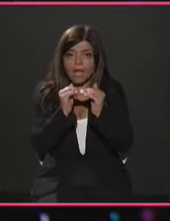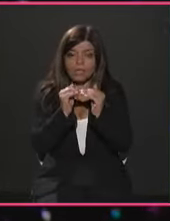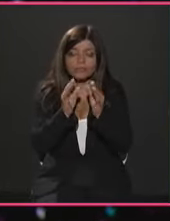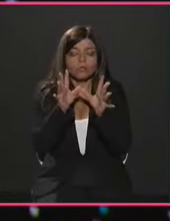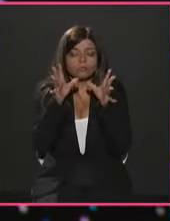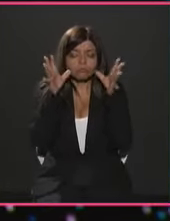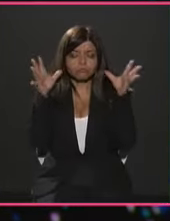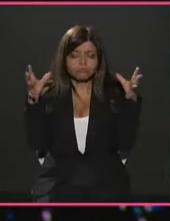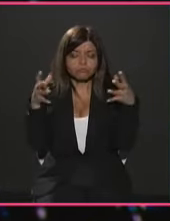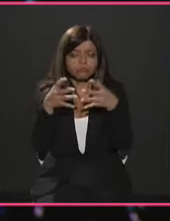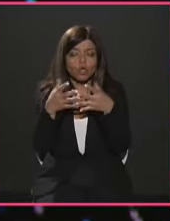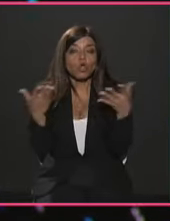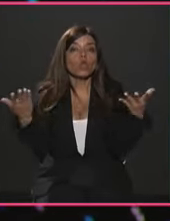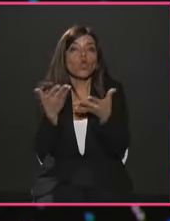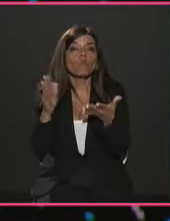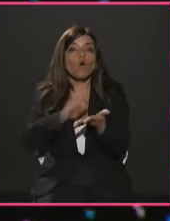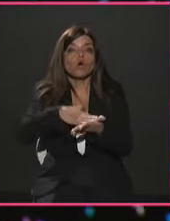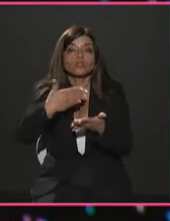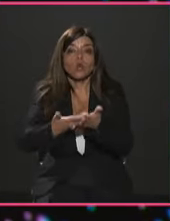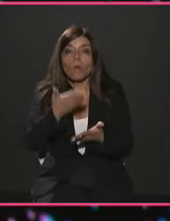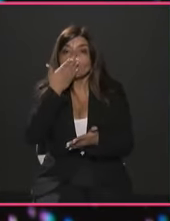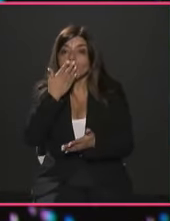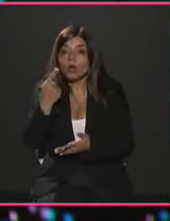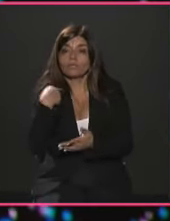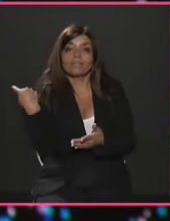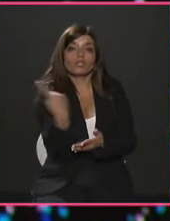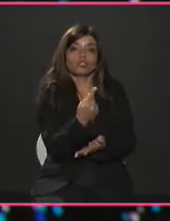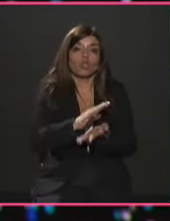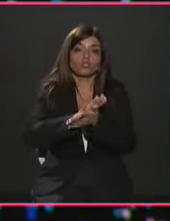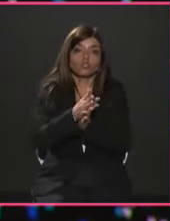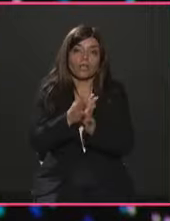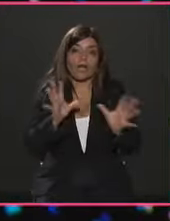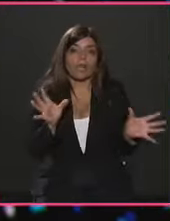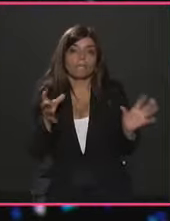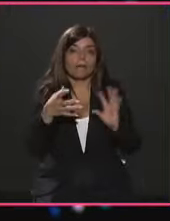cerrada Cómo podemos mejorar la salud de todos en nuestro